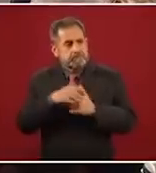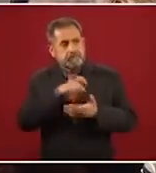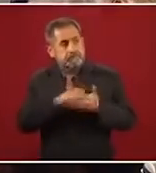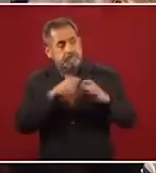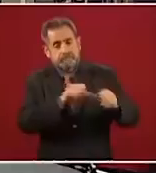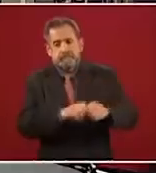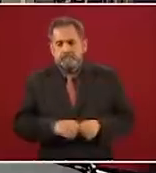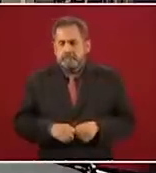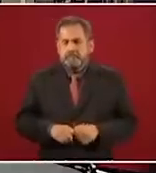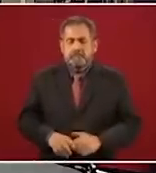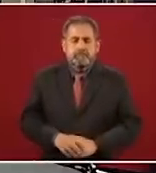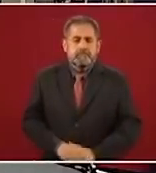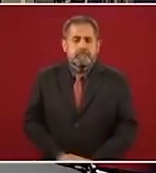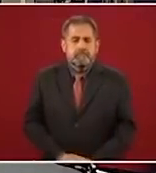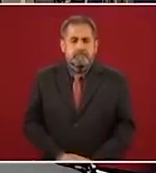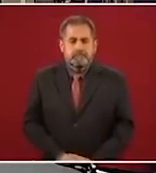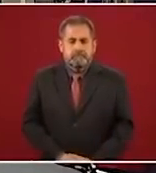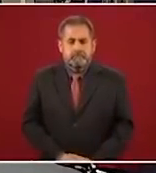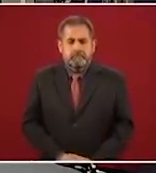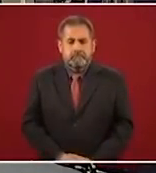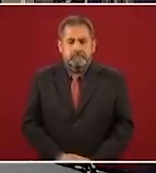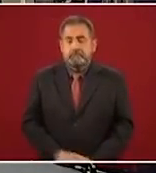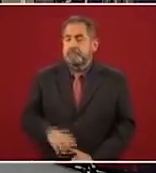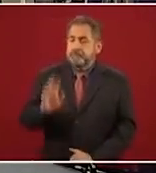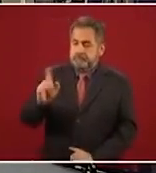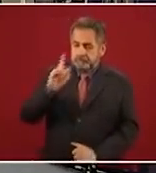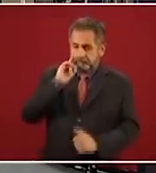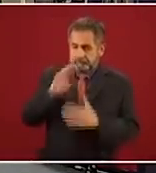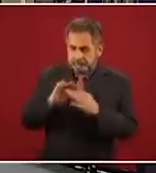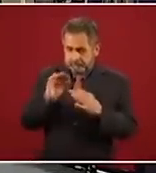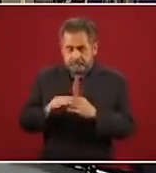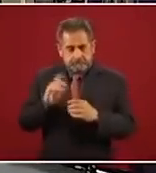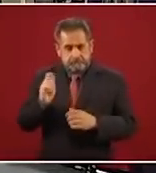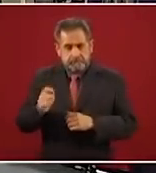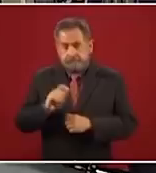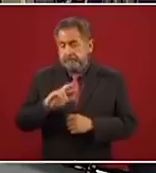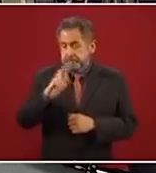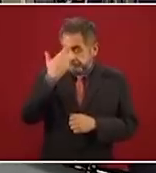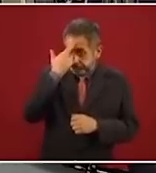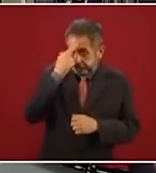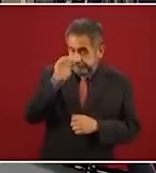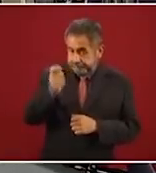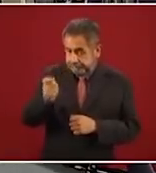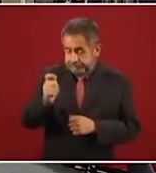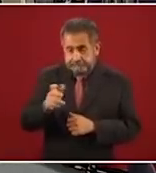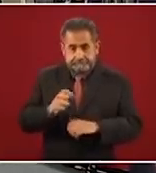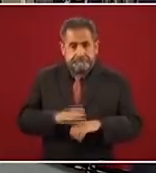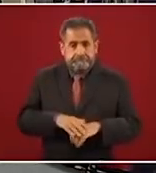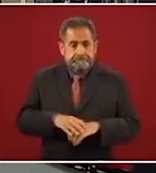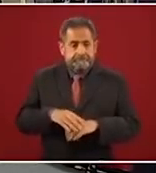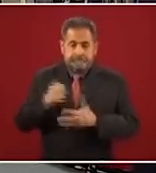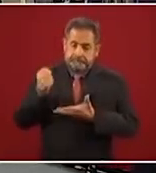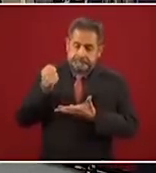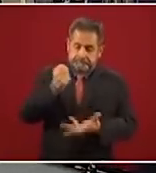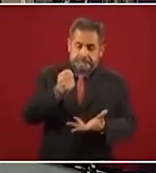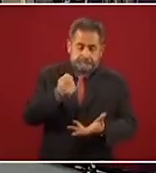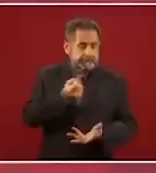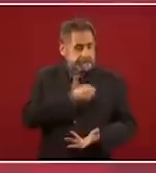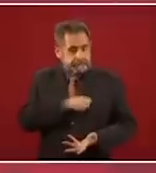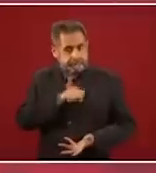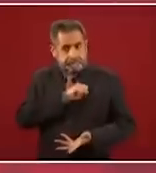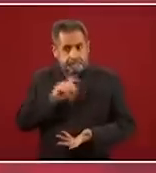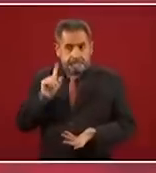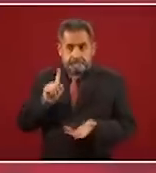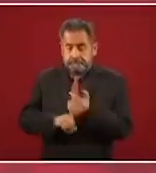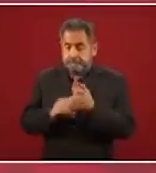con los aviones y helicópteros que tampoco? Es que también tenemos, acuérdense que el presupuesto de salud de ese año